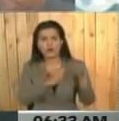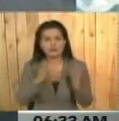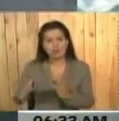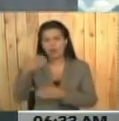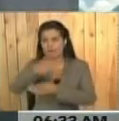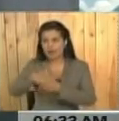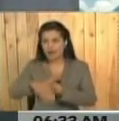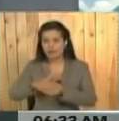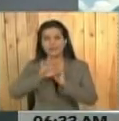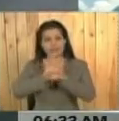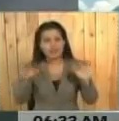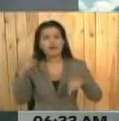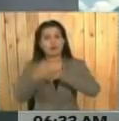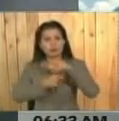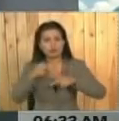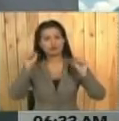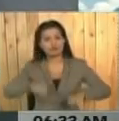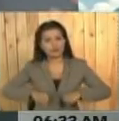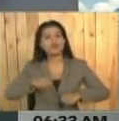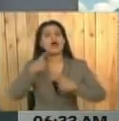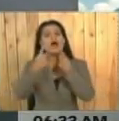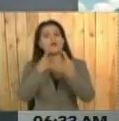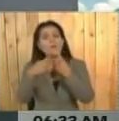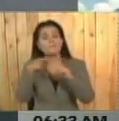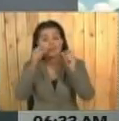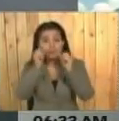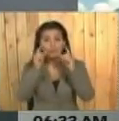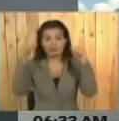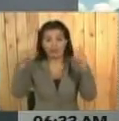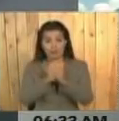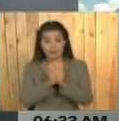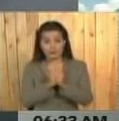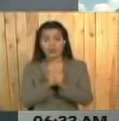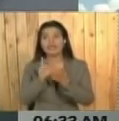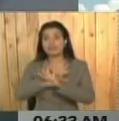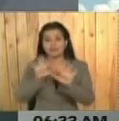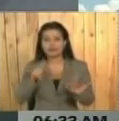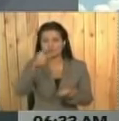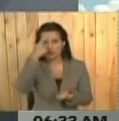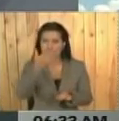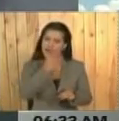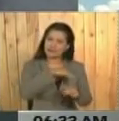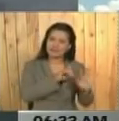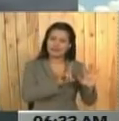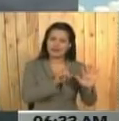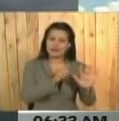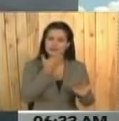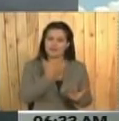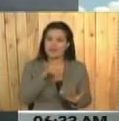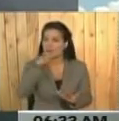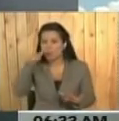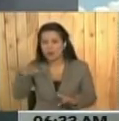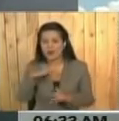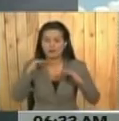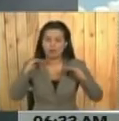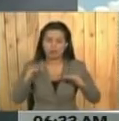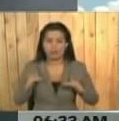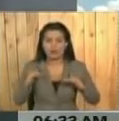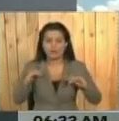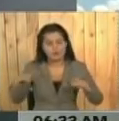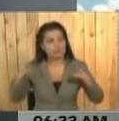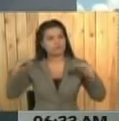hablado y que ha despertado luego de esa digamos pequeña siesta del 6 de diciembre y el pueblo está en la calle qué le